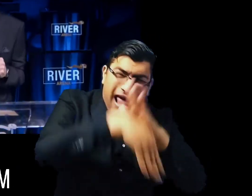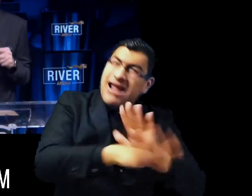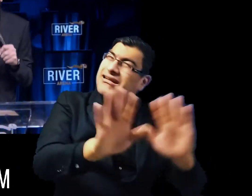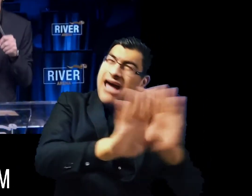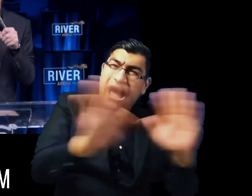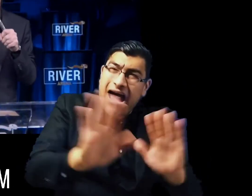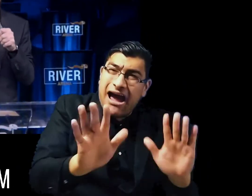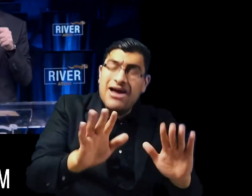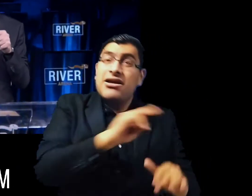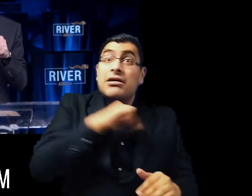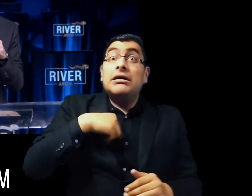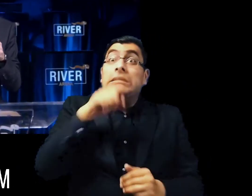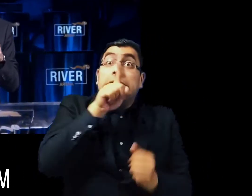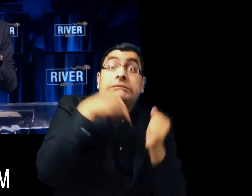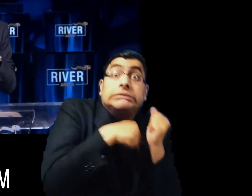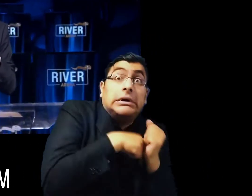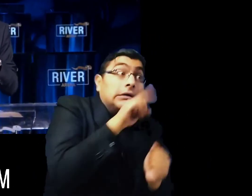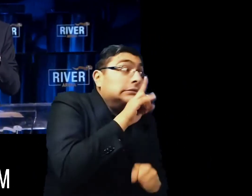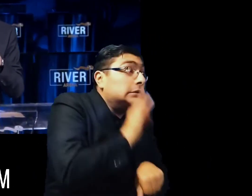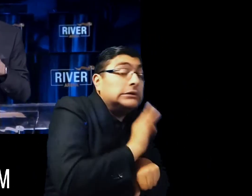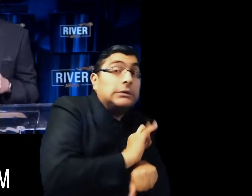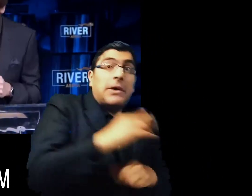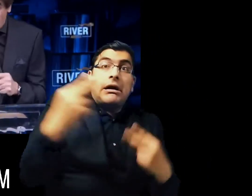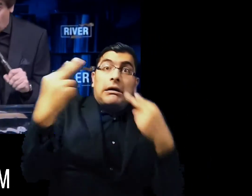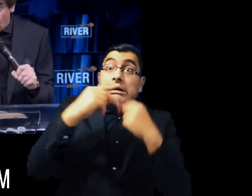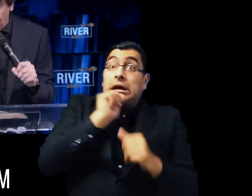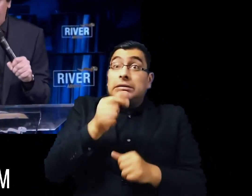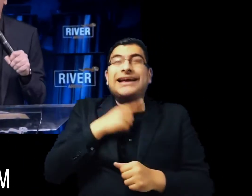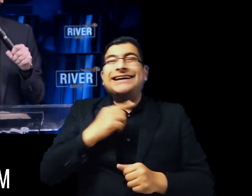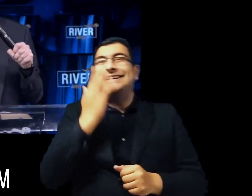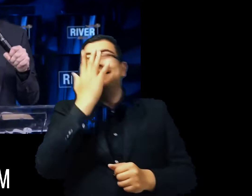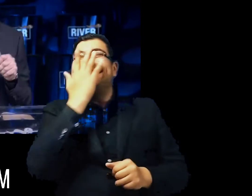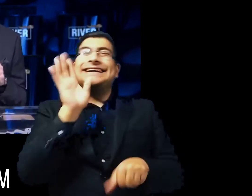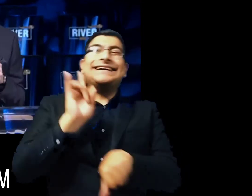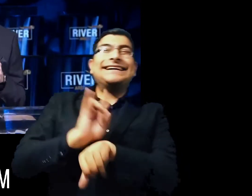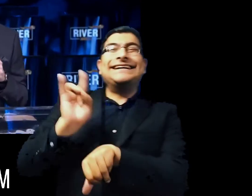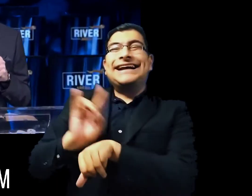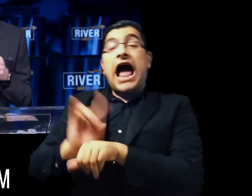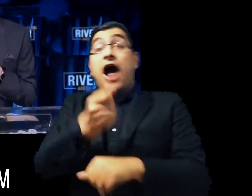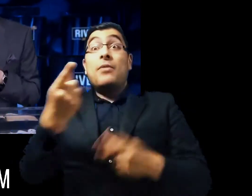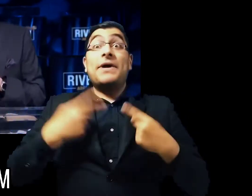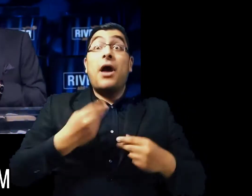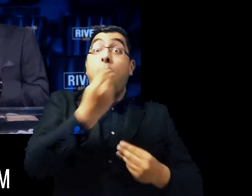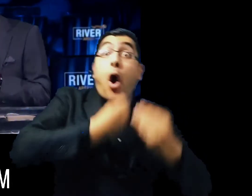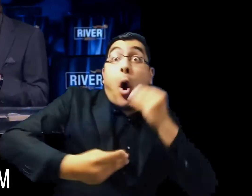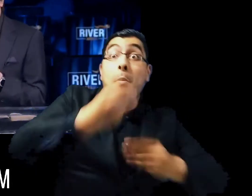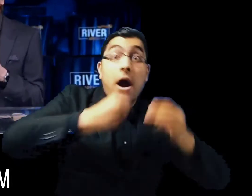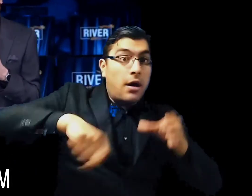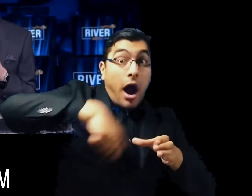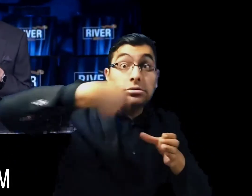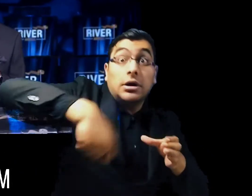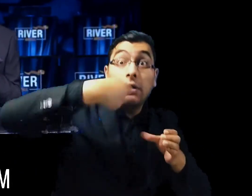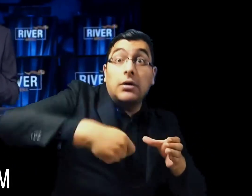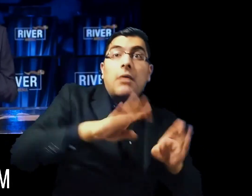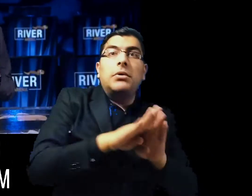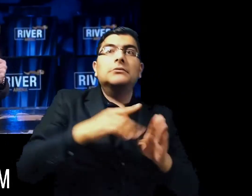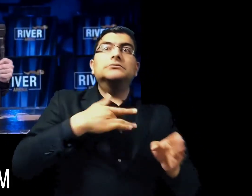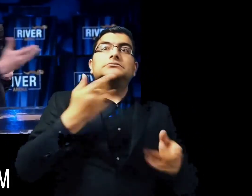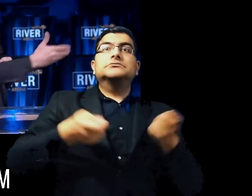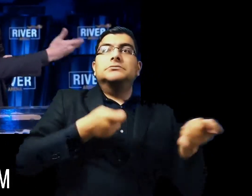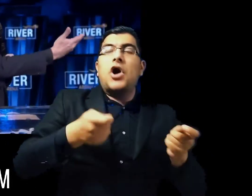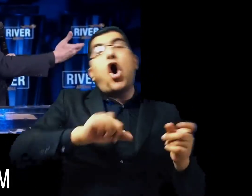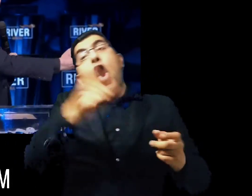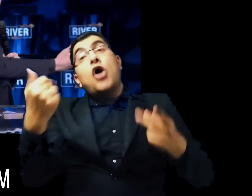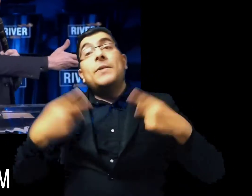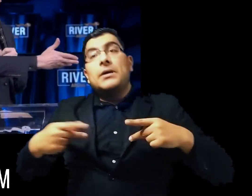Amamos nuestros escondites para que no sepan cómo somos. Algunos se esconden en la comida, porque es lo único que pueden tener algún tipo de control. Otros